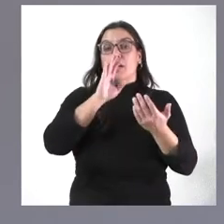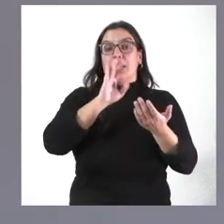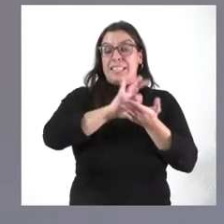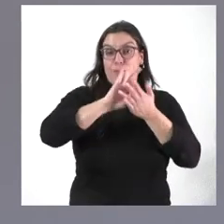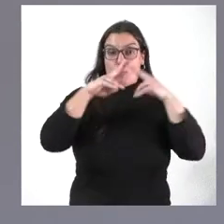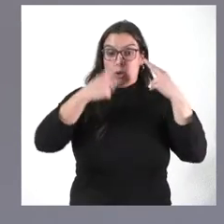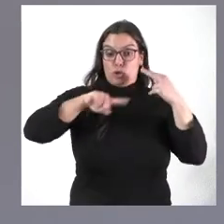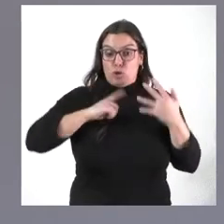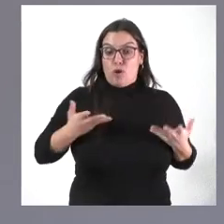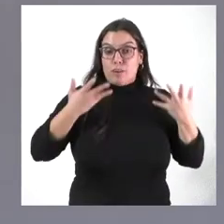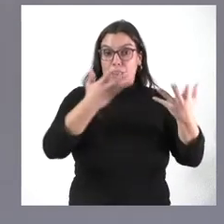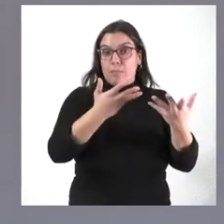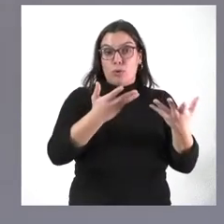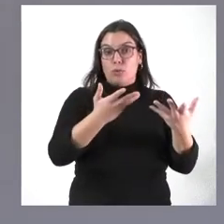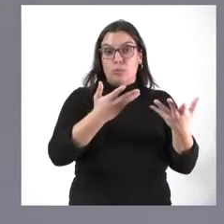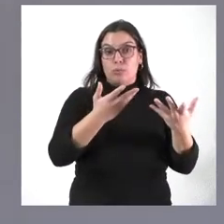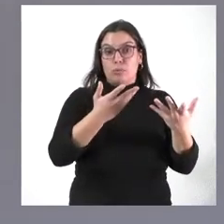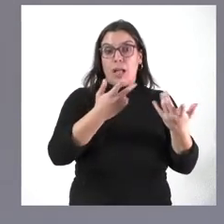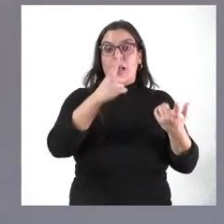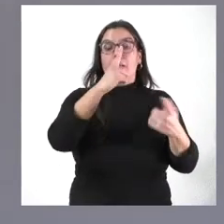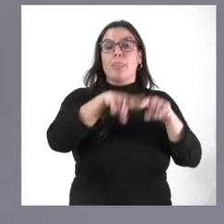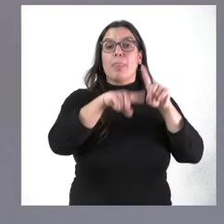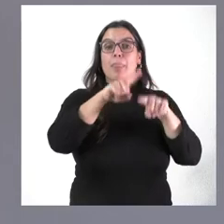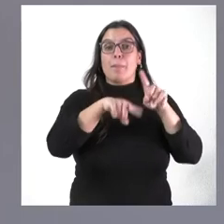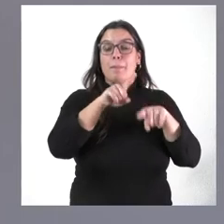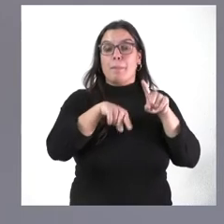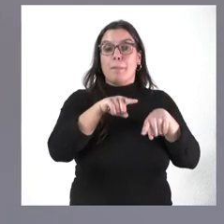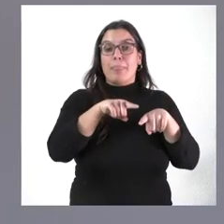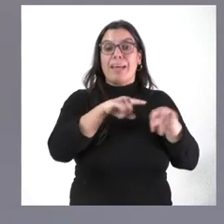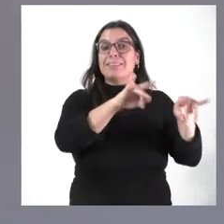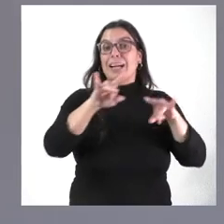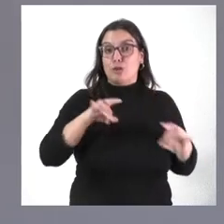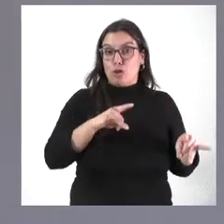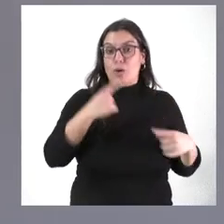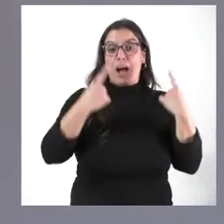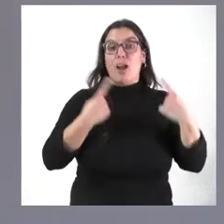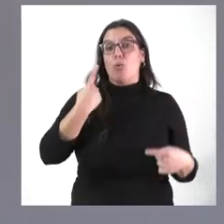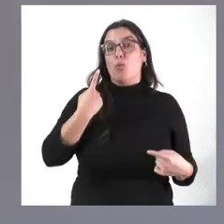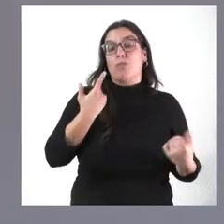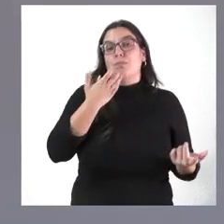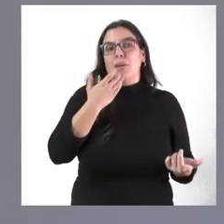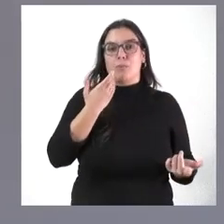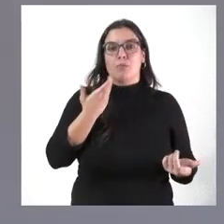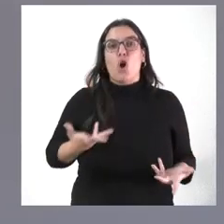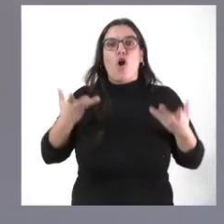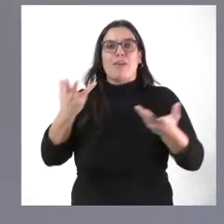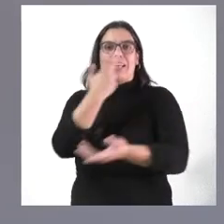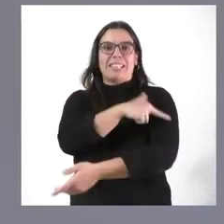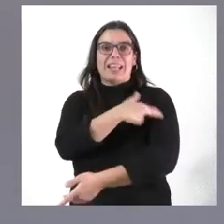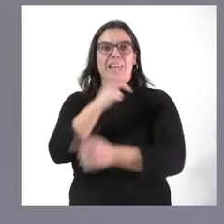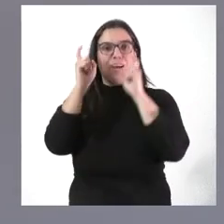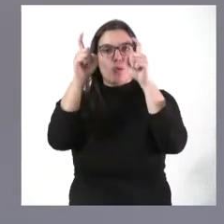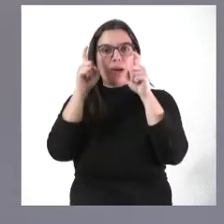a los ciudadanos están vinculados en términos de coste a aspectos que tiene que ver con el territorio Es evidente que prestar sanidad educación